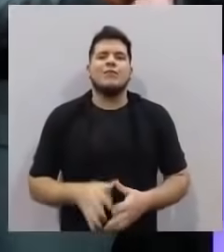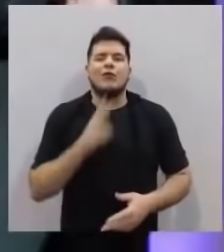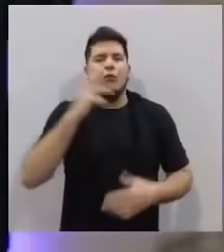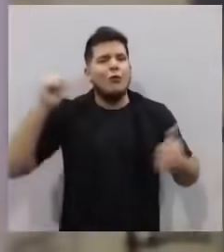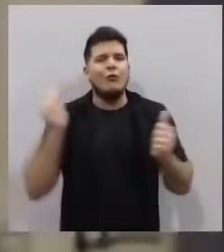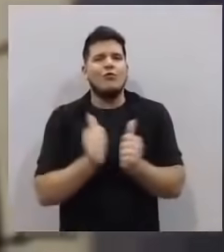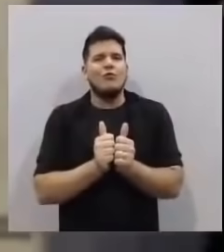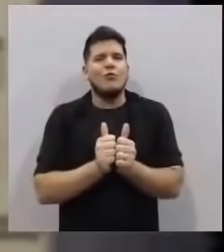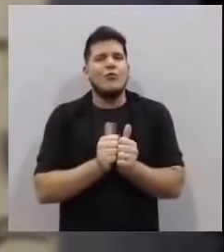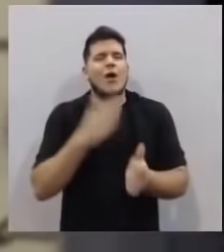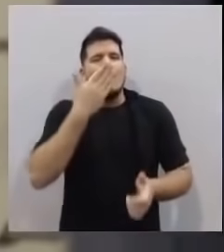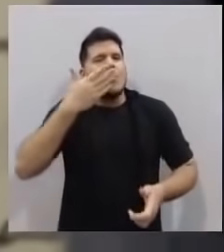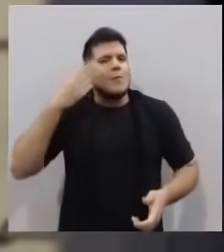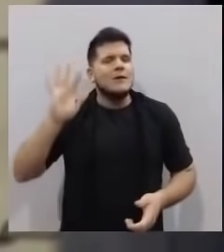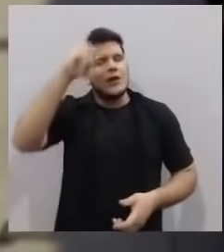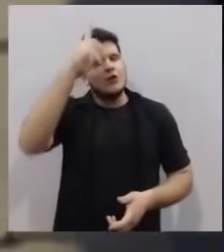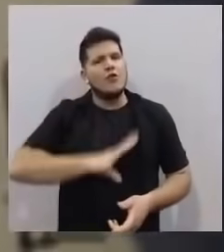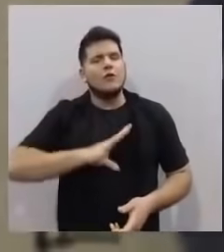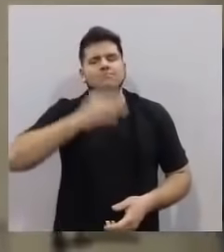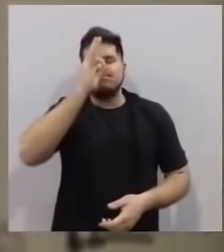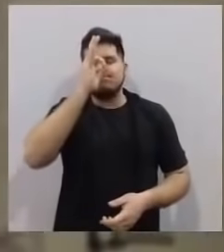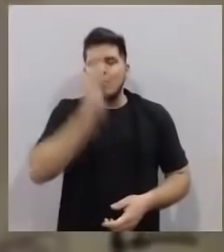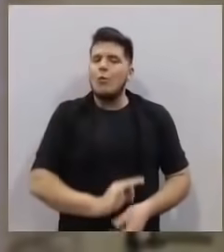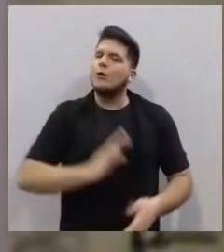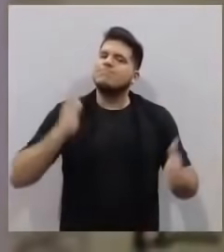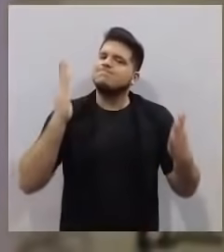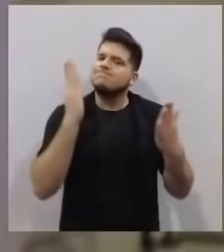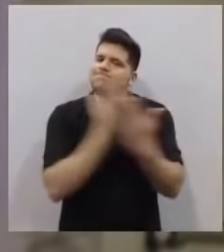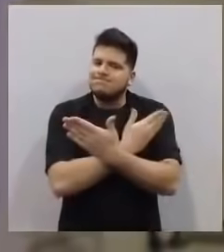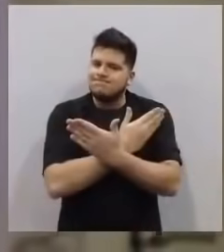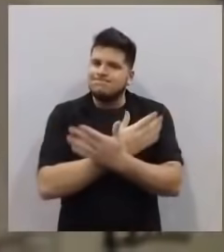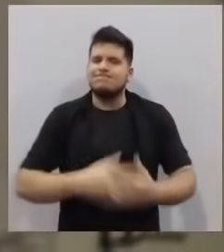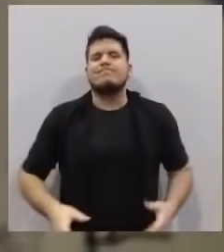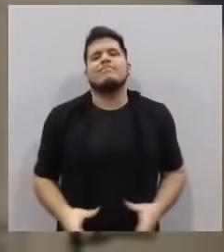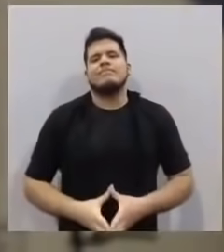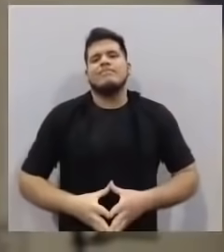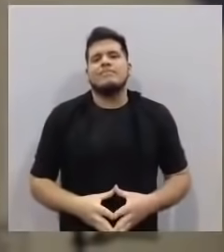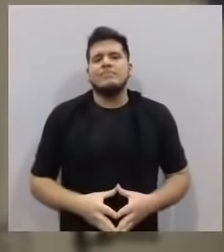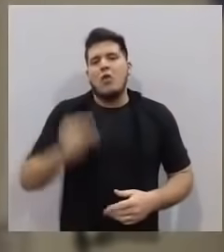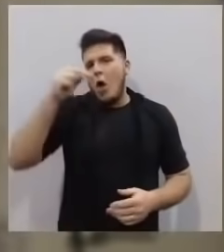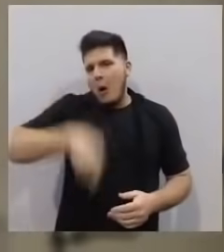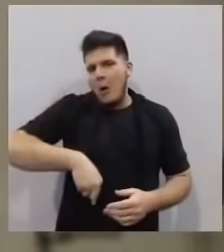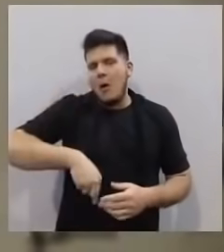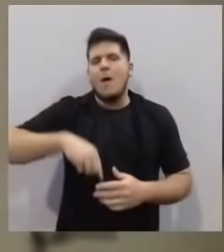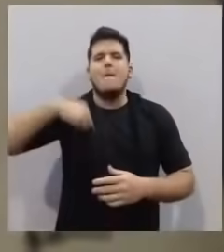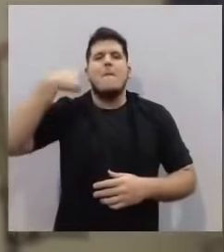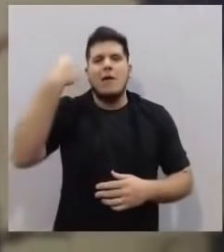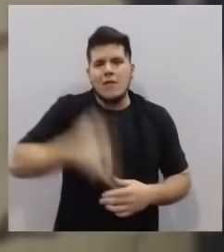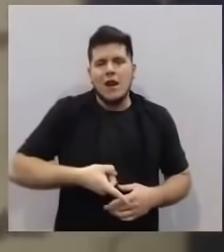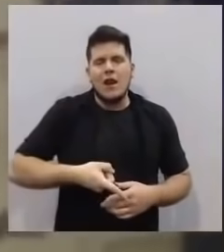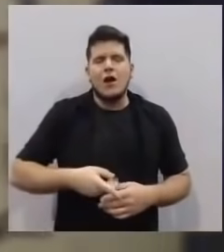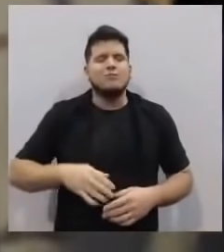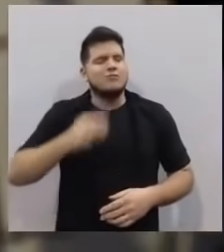dios nunca han fallado no fallan y no fallarán